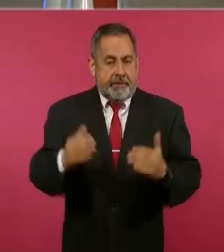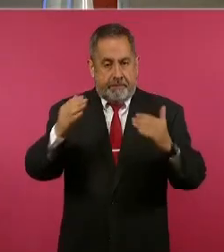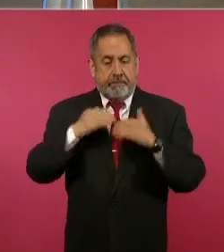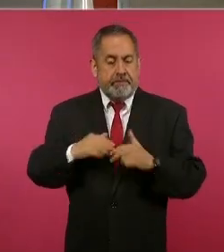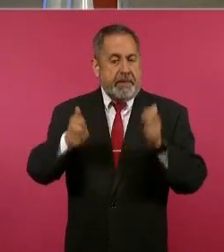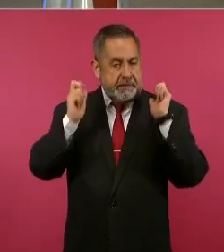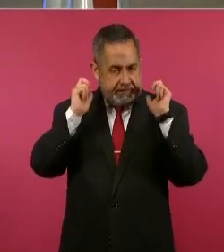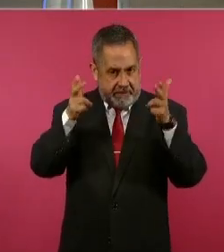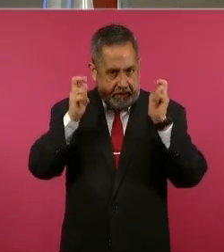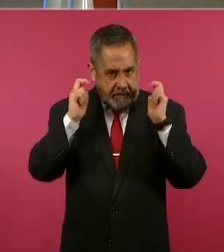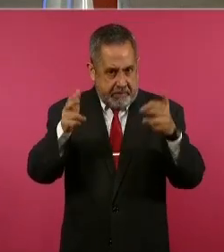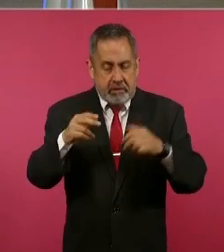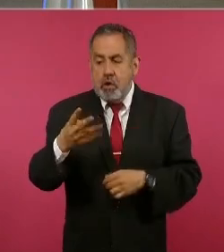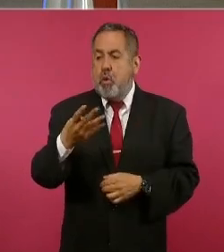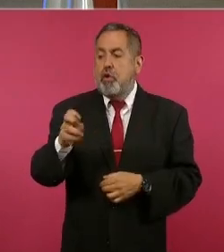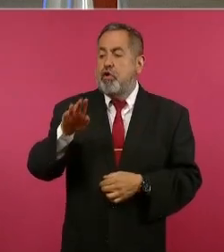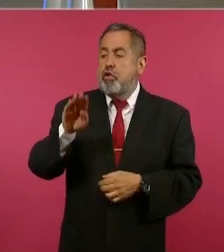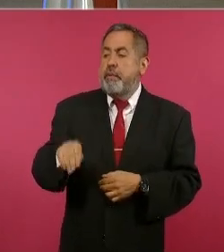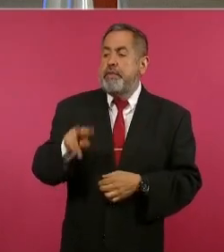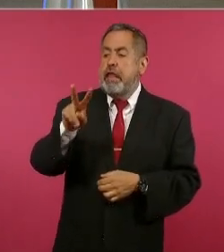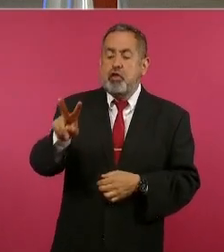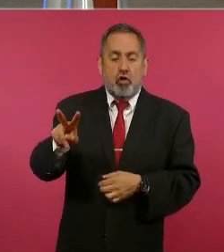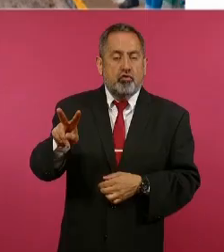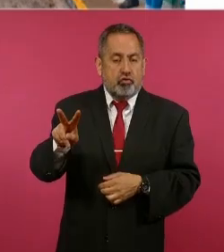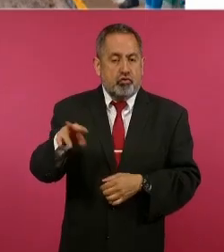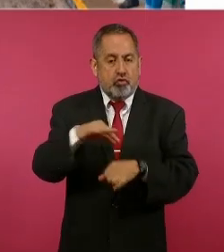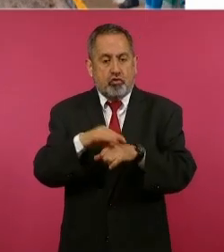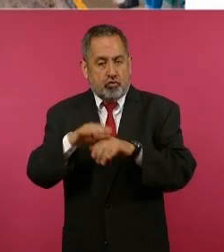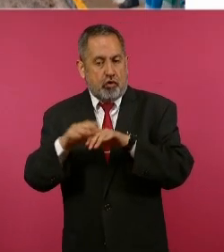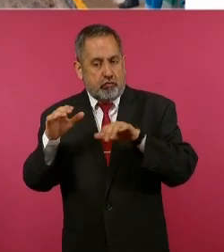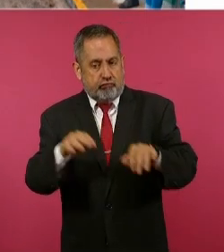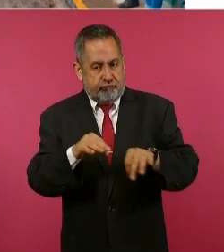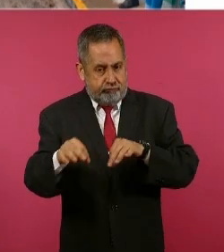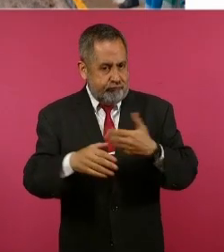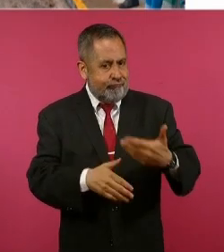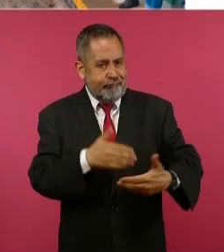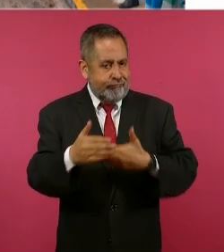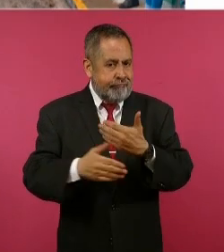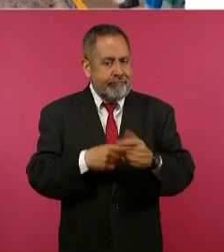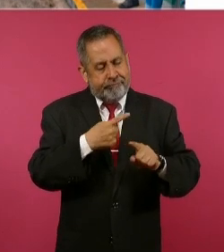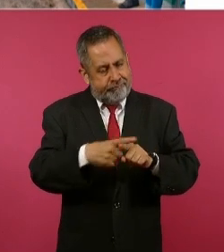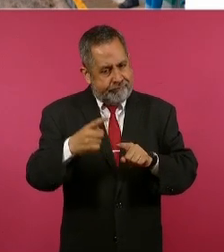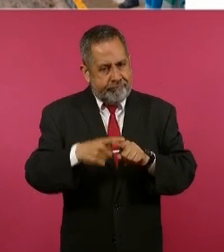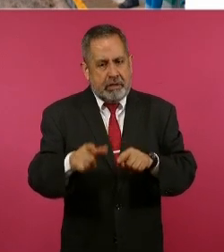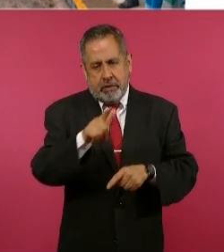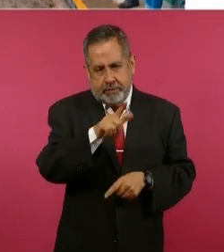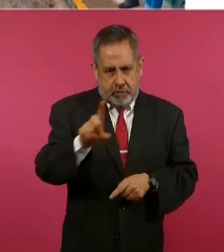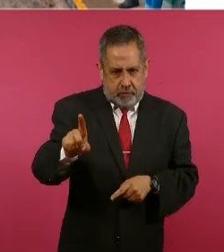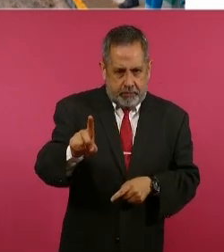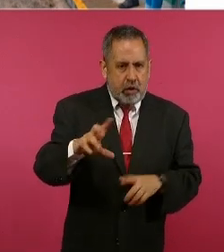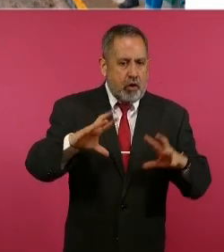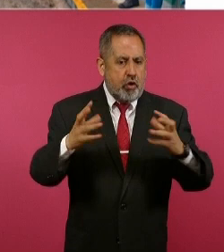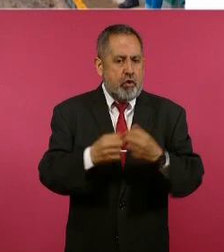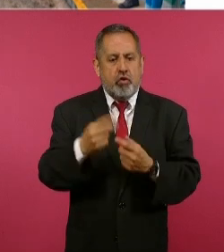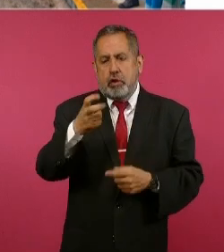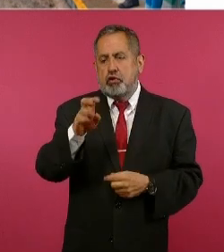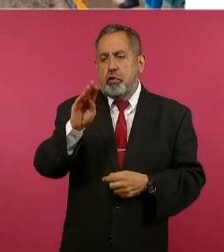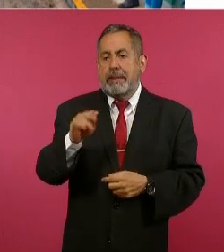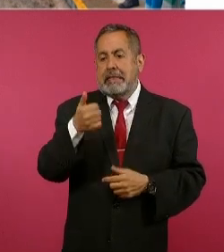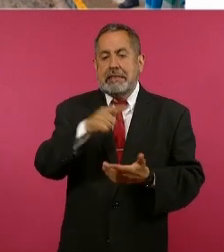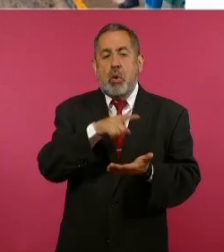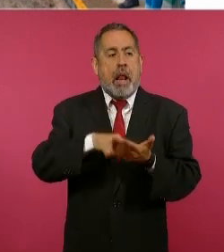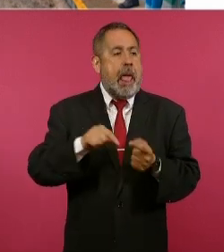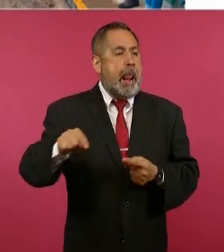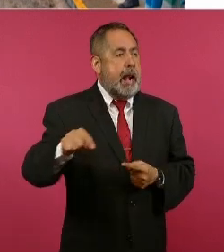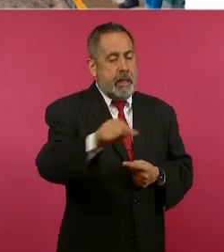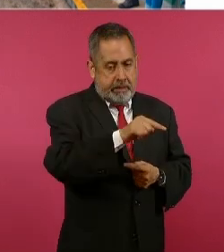Chiapas, 492 médicas y médicos que llegarán a cubrir todos los turnos de 296 centros de salud,